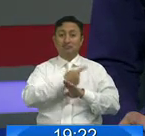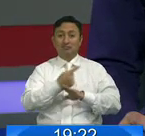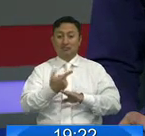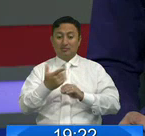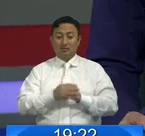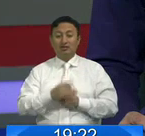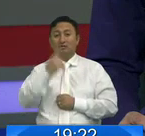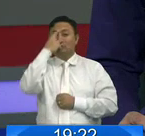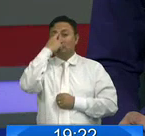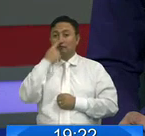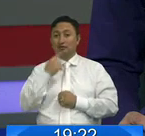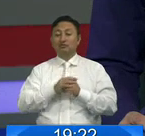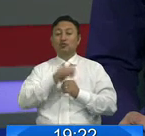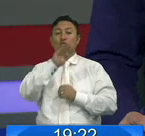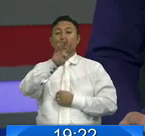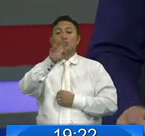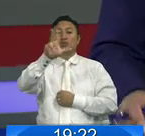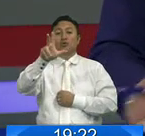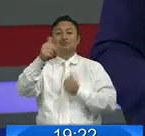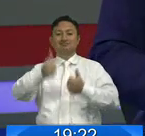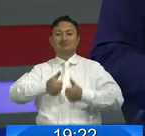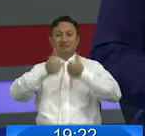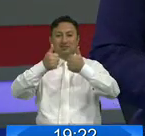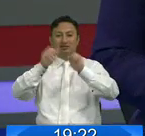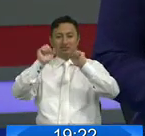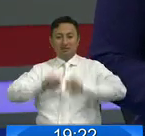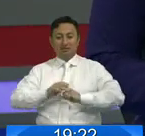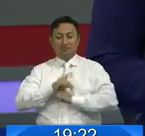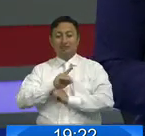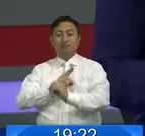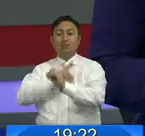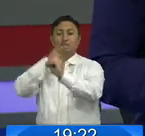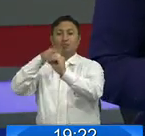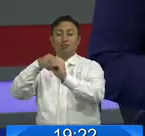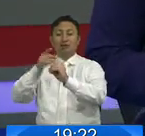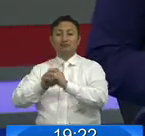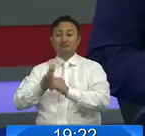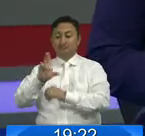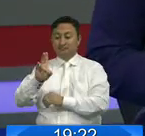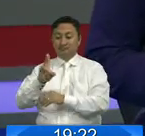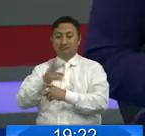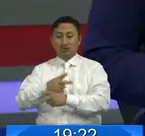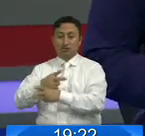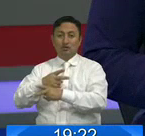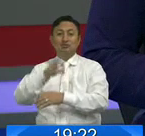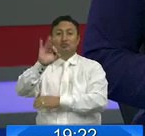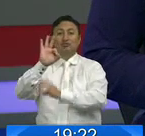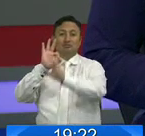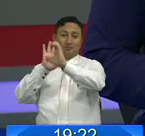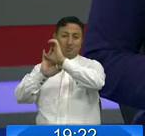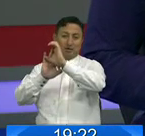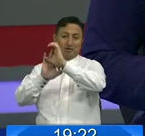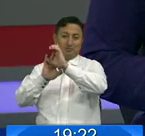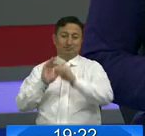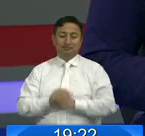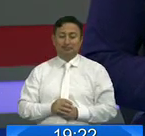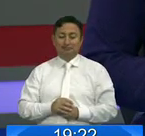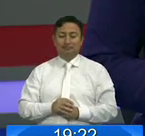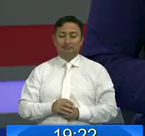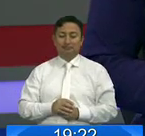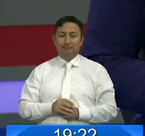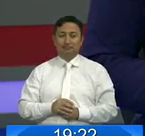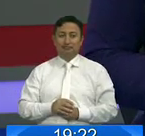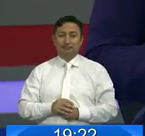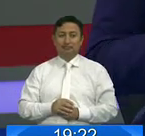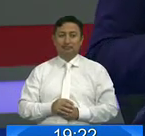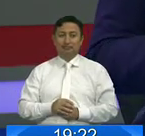los perfiles de los 43 candidatos que aspiran a ocupar las 7 consejerías del Consejo de Participación Ciudadana y Control